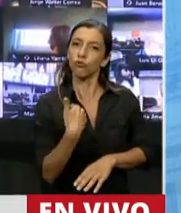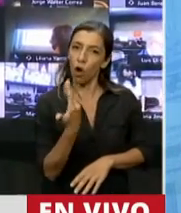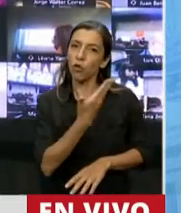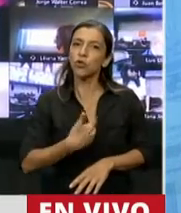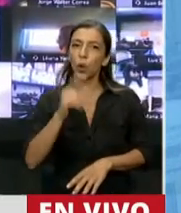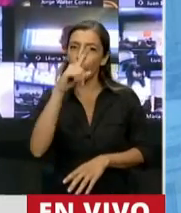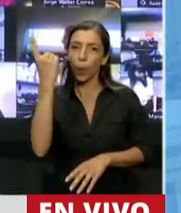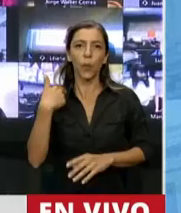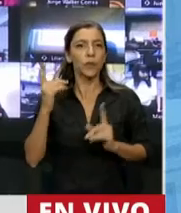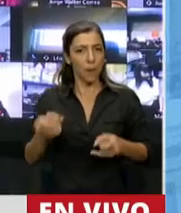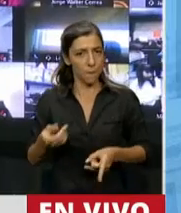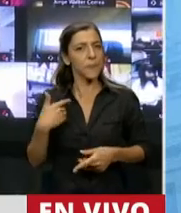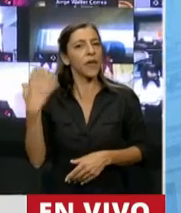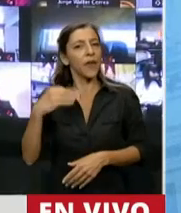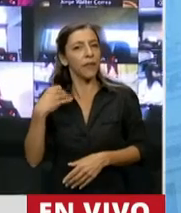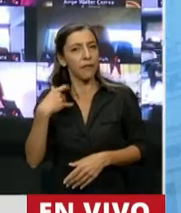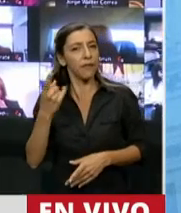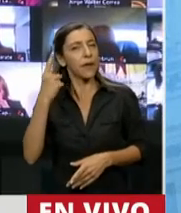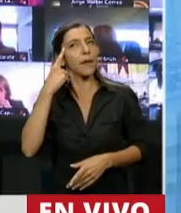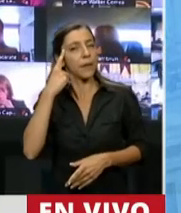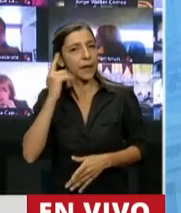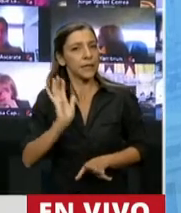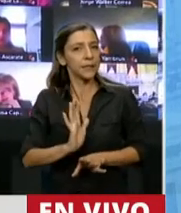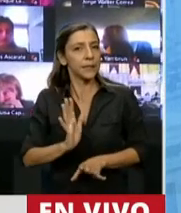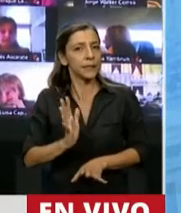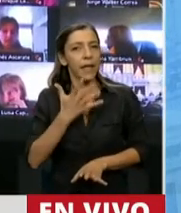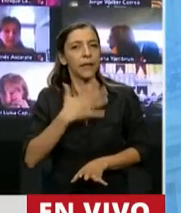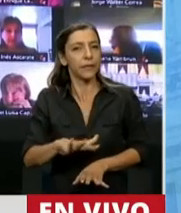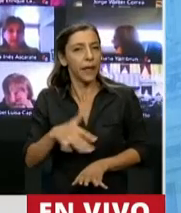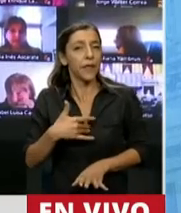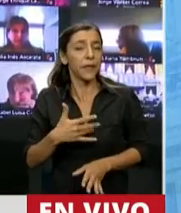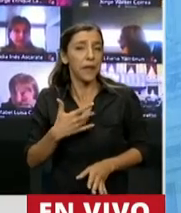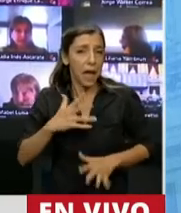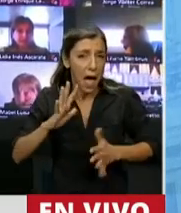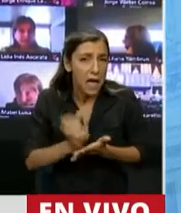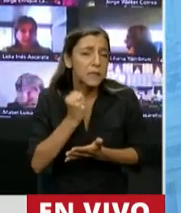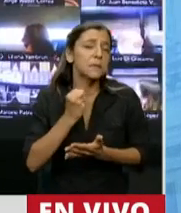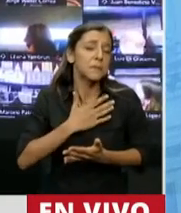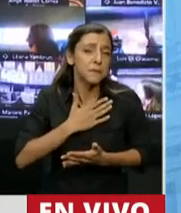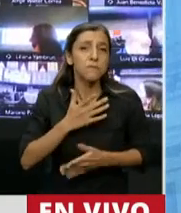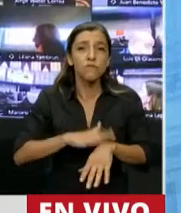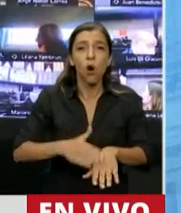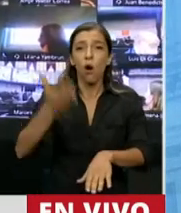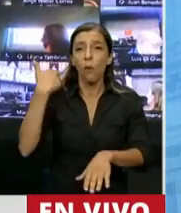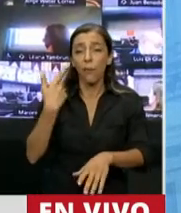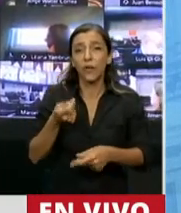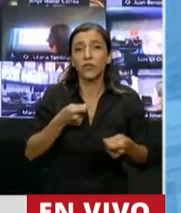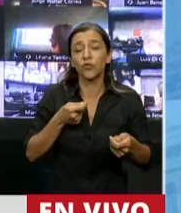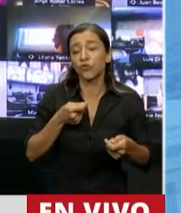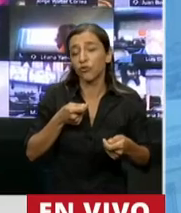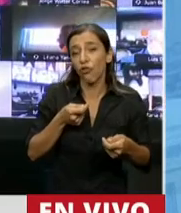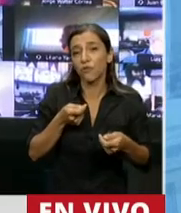autocrítica reconocer que manejó muy mal la situación de la pandemia y con lo que incluye por supuesto